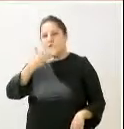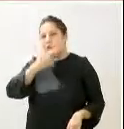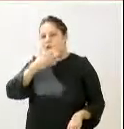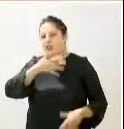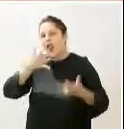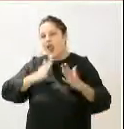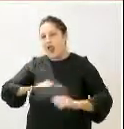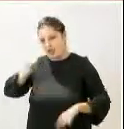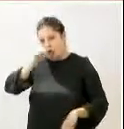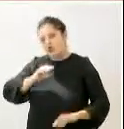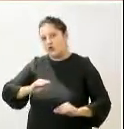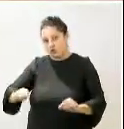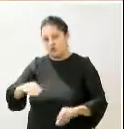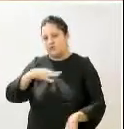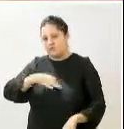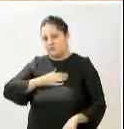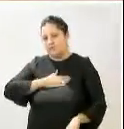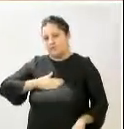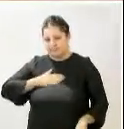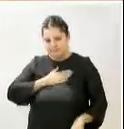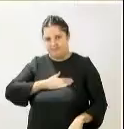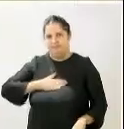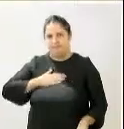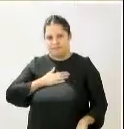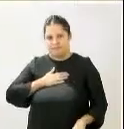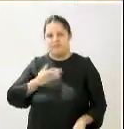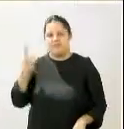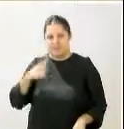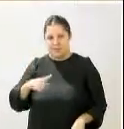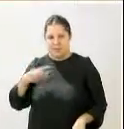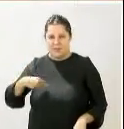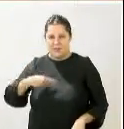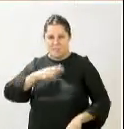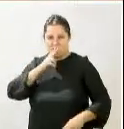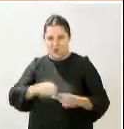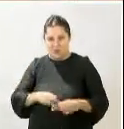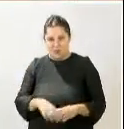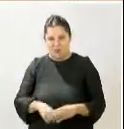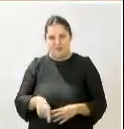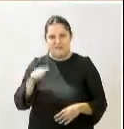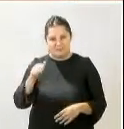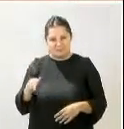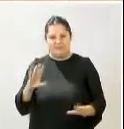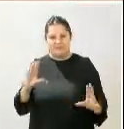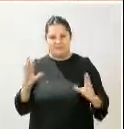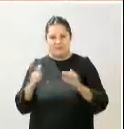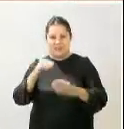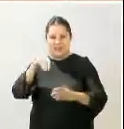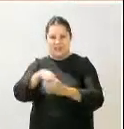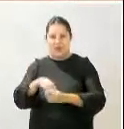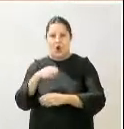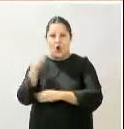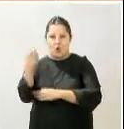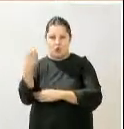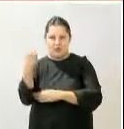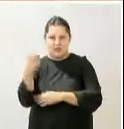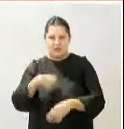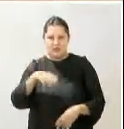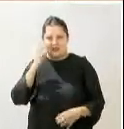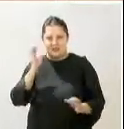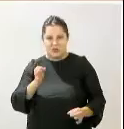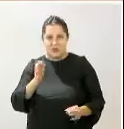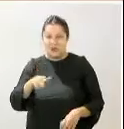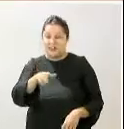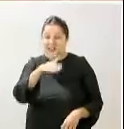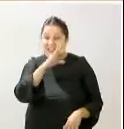hijo, a Ildefonso Nalda también, que era del Partido Comunista. Creo que no le gustaría su enmienda, señor